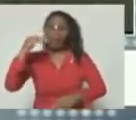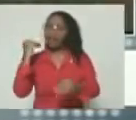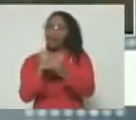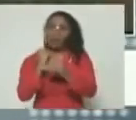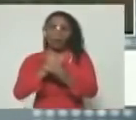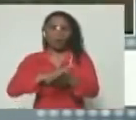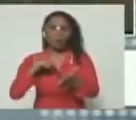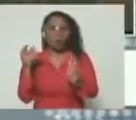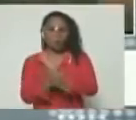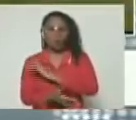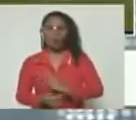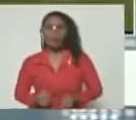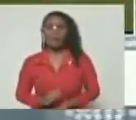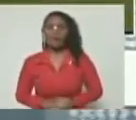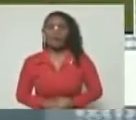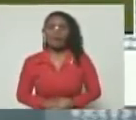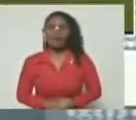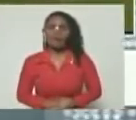dudas de ello.